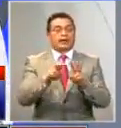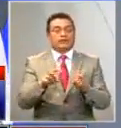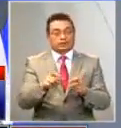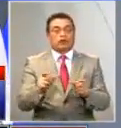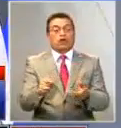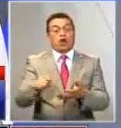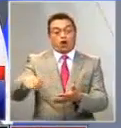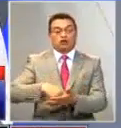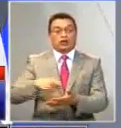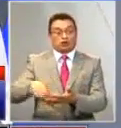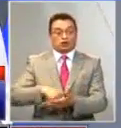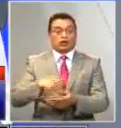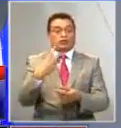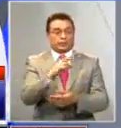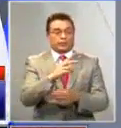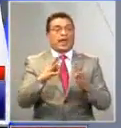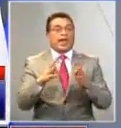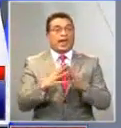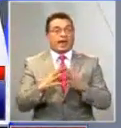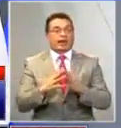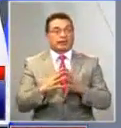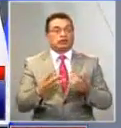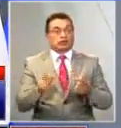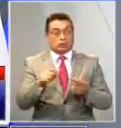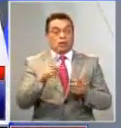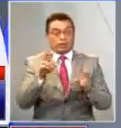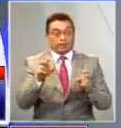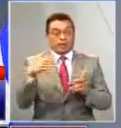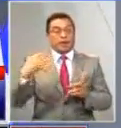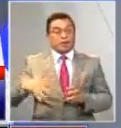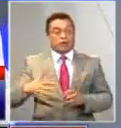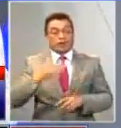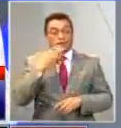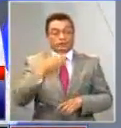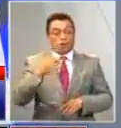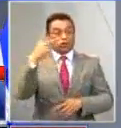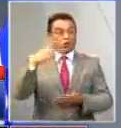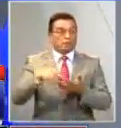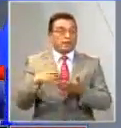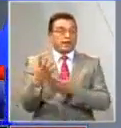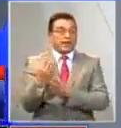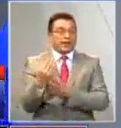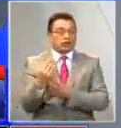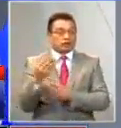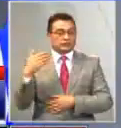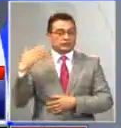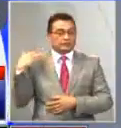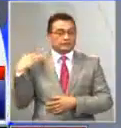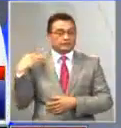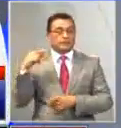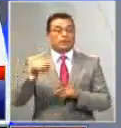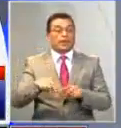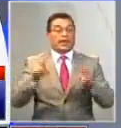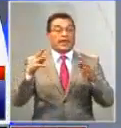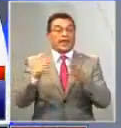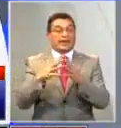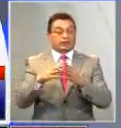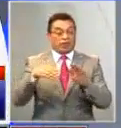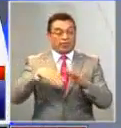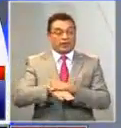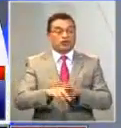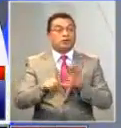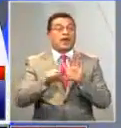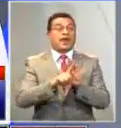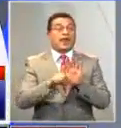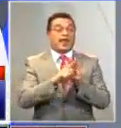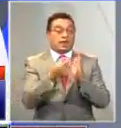de contratación del ejército, porque un tema que es bien relevante decirlo, esto ocurrió en 2014, pero el ejército, dentro de su ley